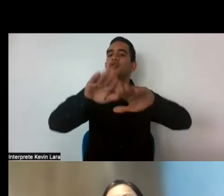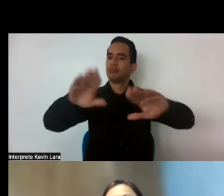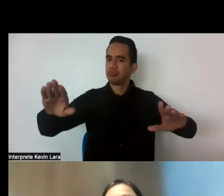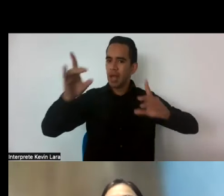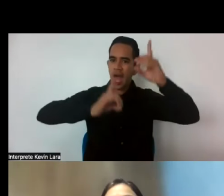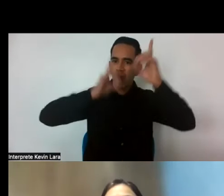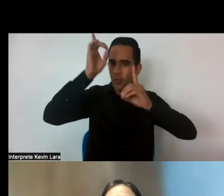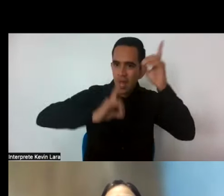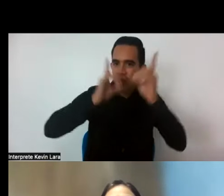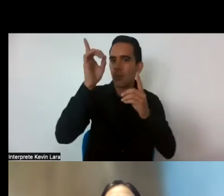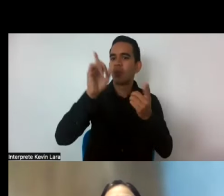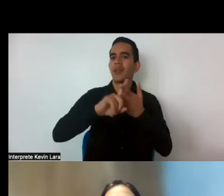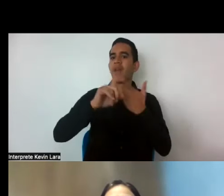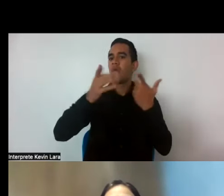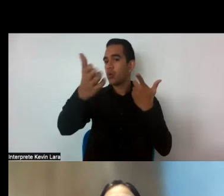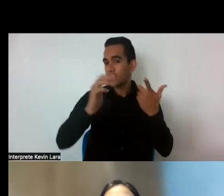quieran compartir?